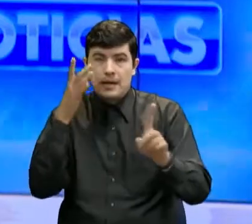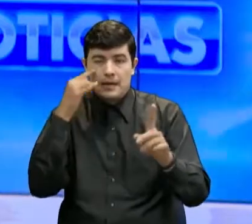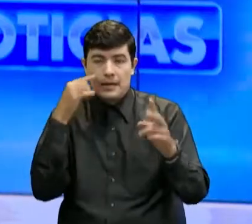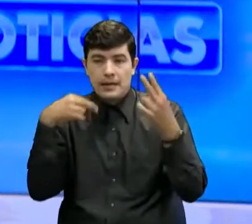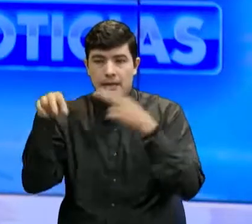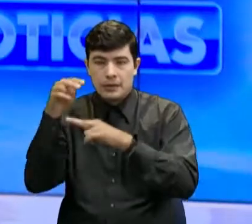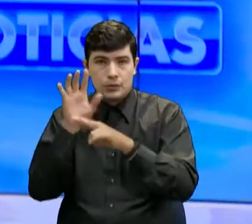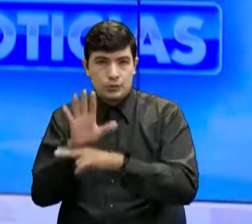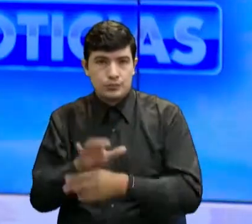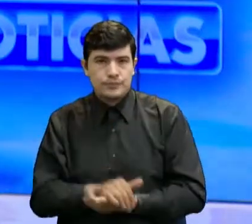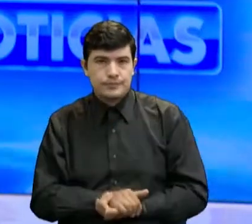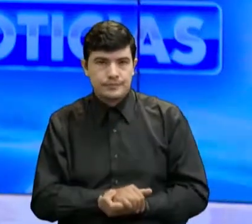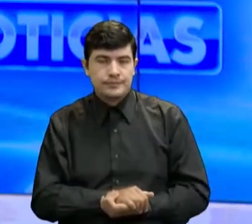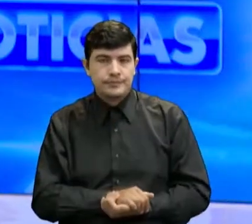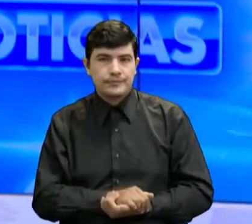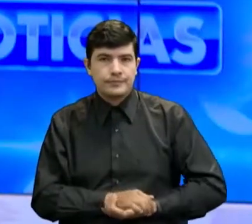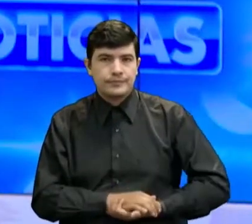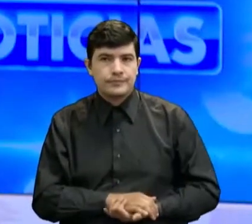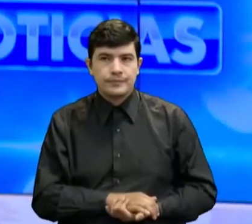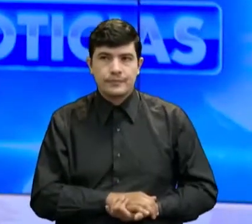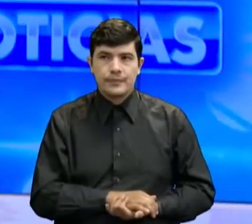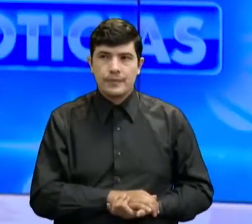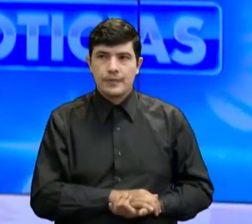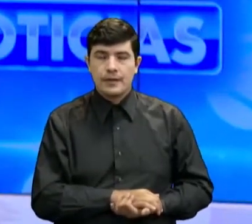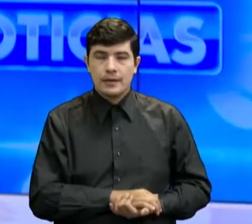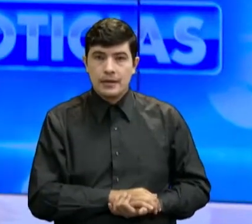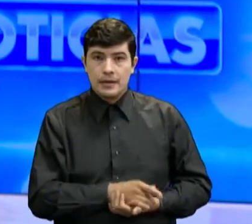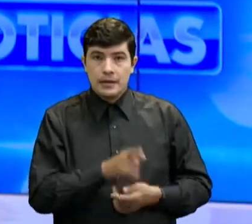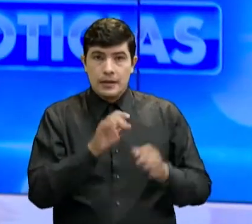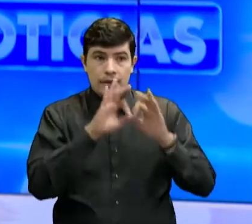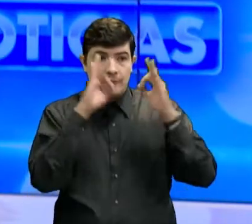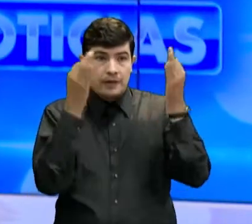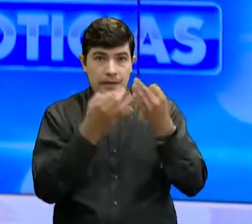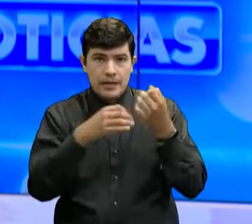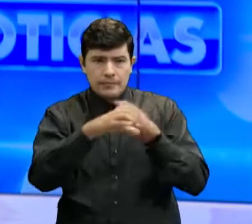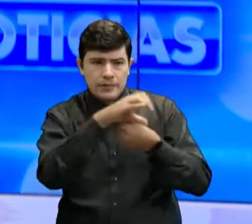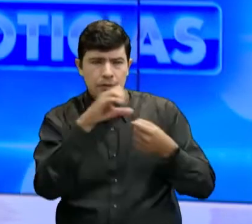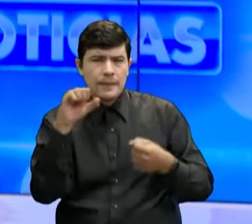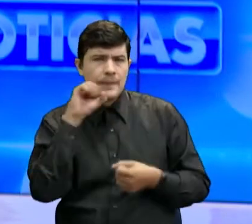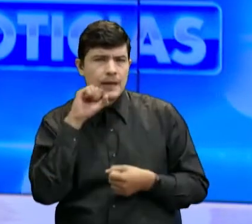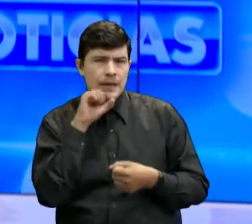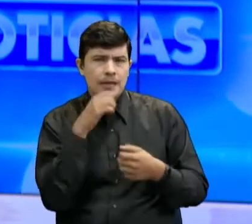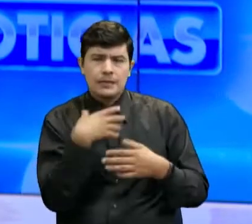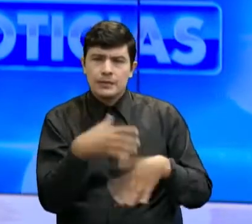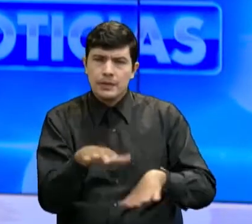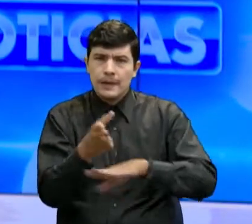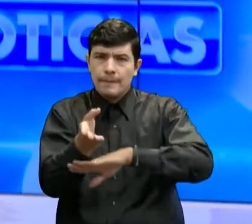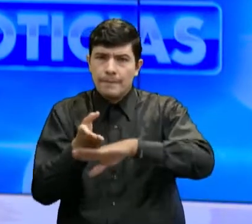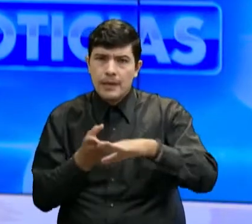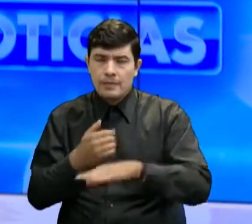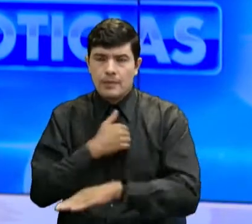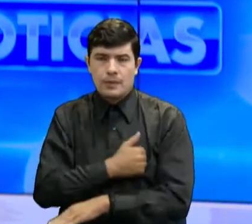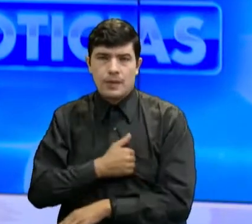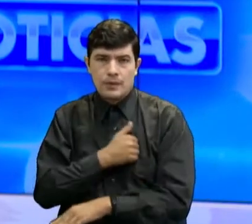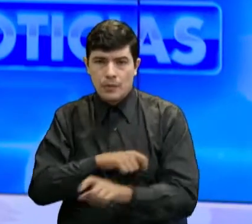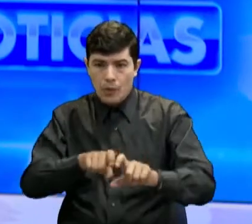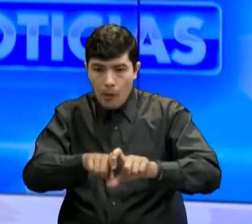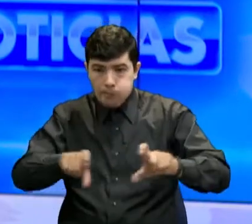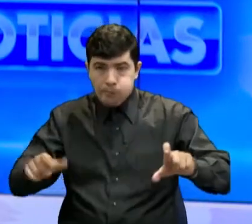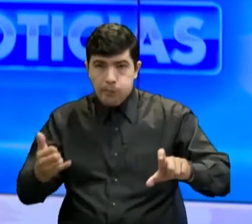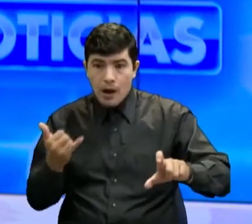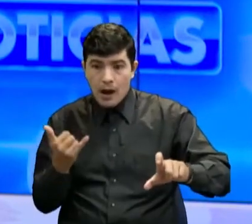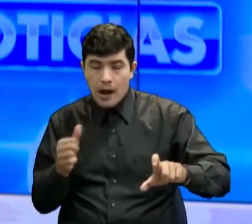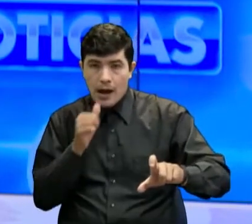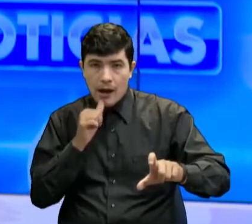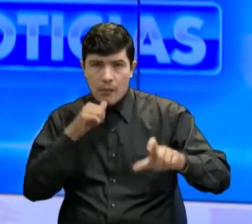y ahora vamos con información del puerto petrolero porque una familia en barrancabermeja viene solicitando la reparación de un tubo de agua lluvias el cual ha causado inestabilidad